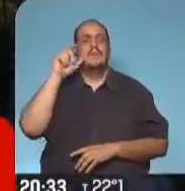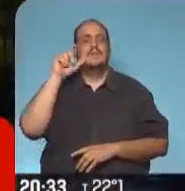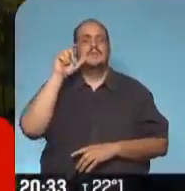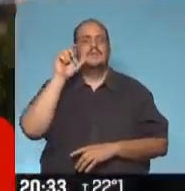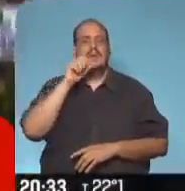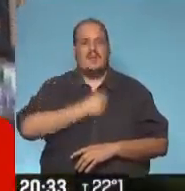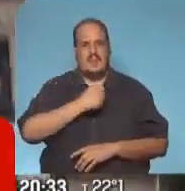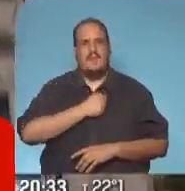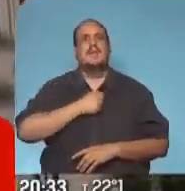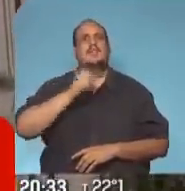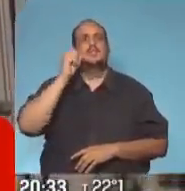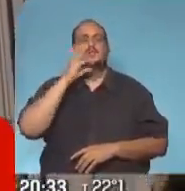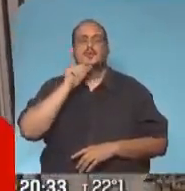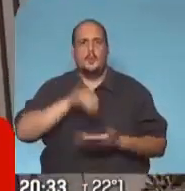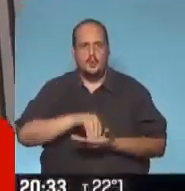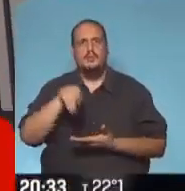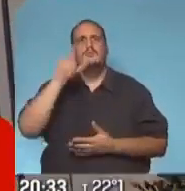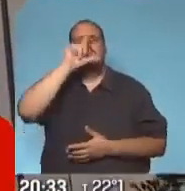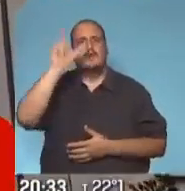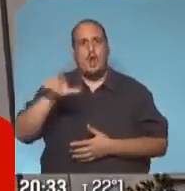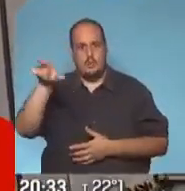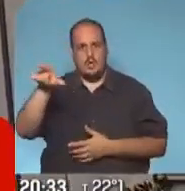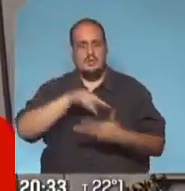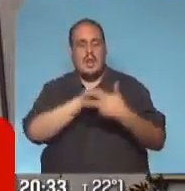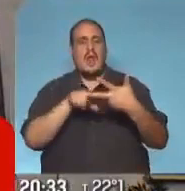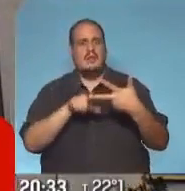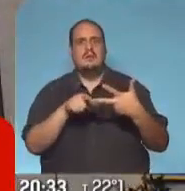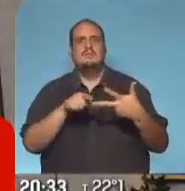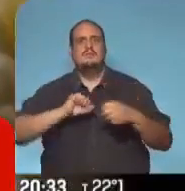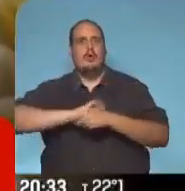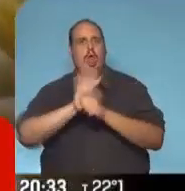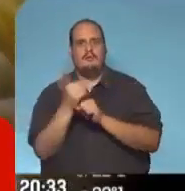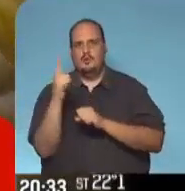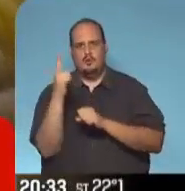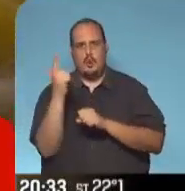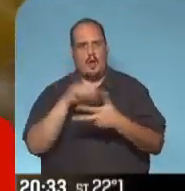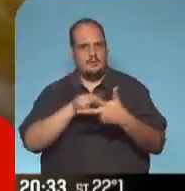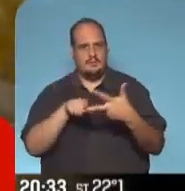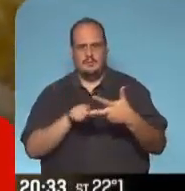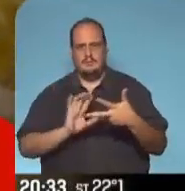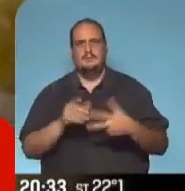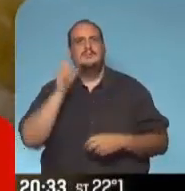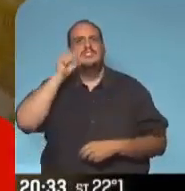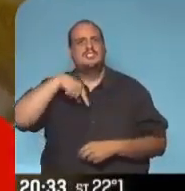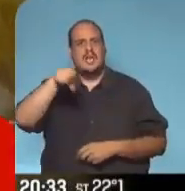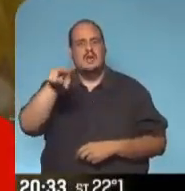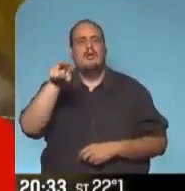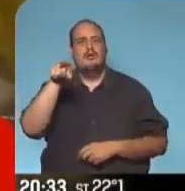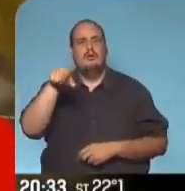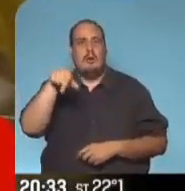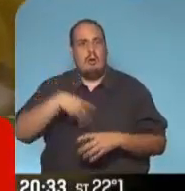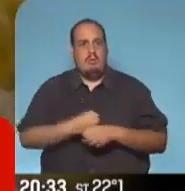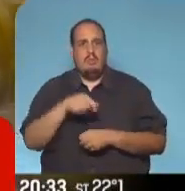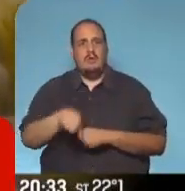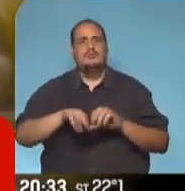y Formosa siguen siendo los tres distritos provinciales sin casos de coronavirus. Chaco representa hasta el